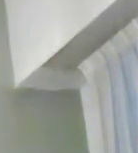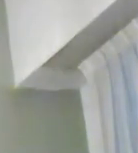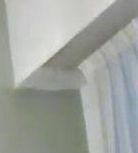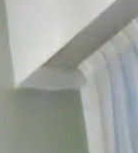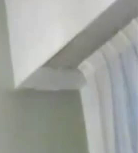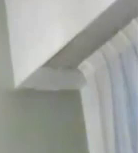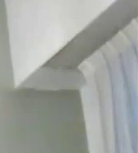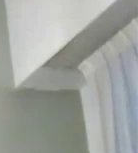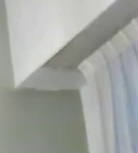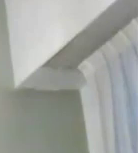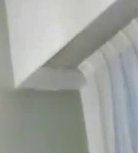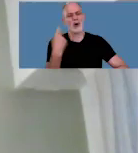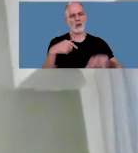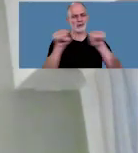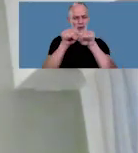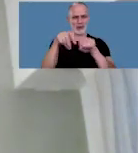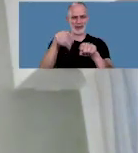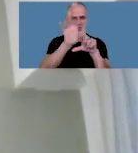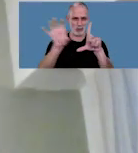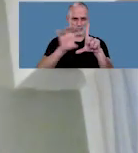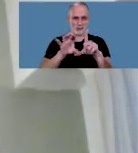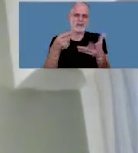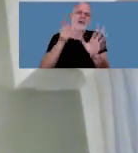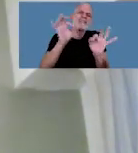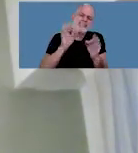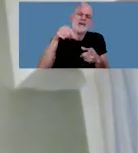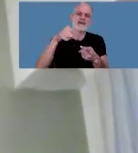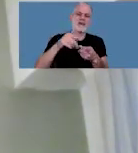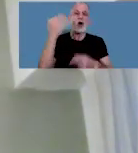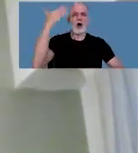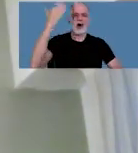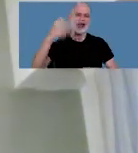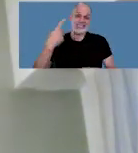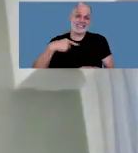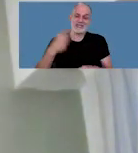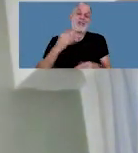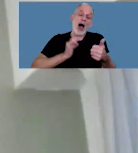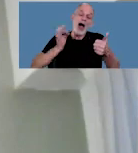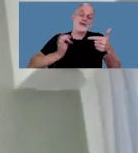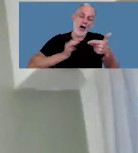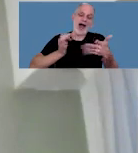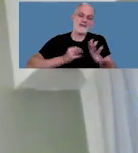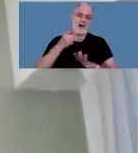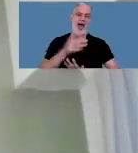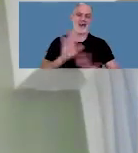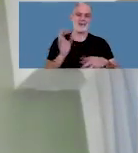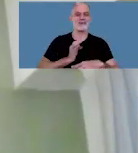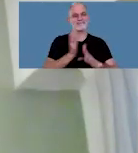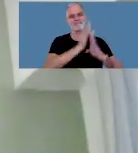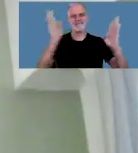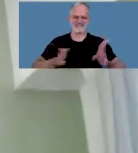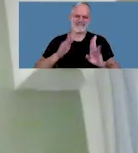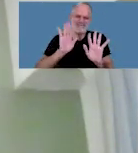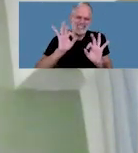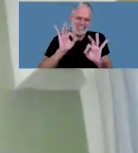nos acompañen. Bueno, como ya saben, esta es una jornada que habitualmente, anualmente saben que la